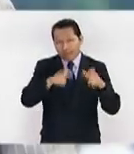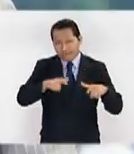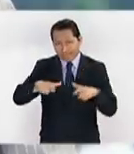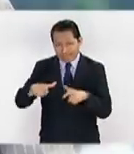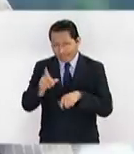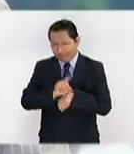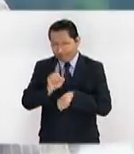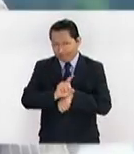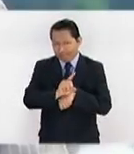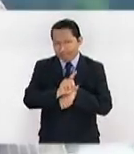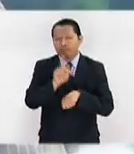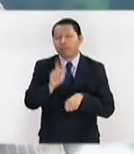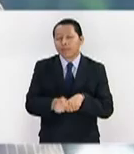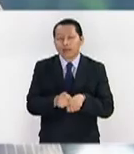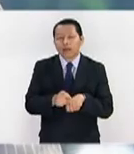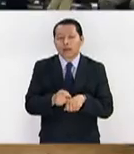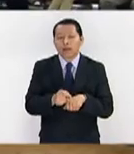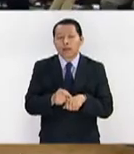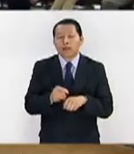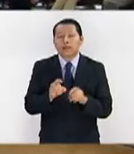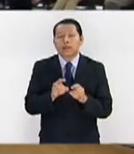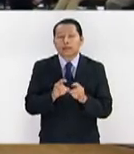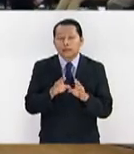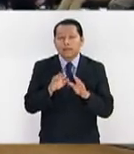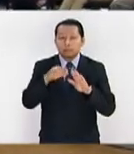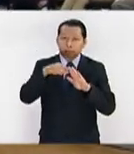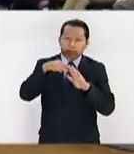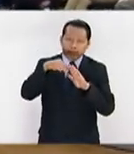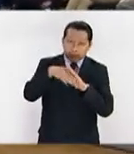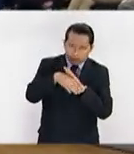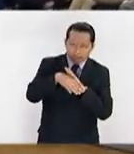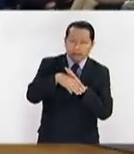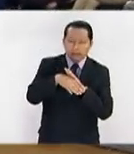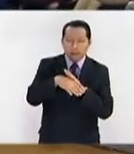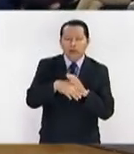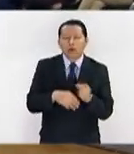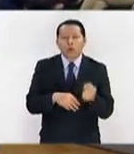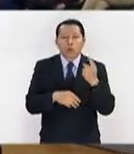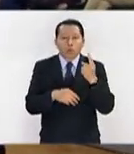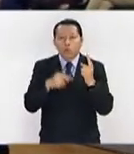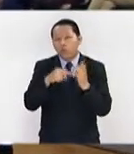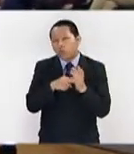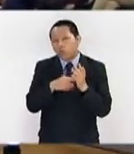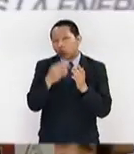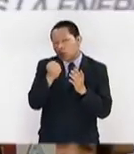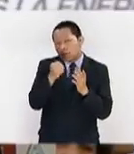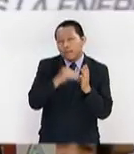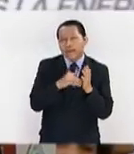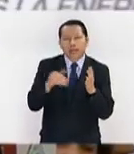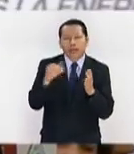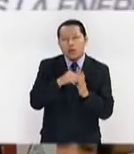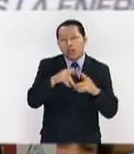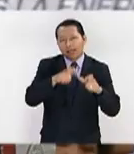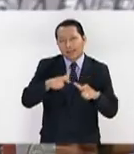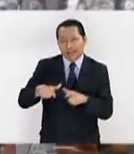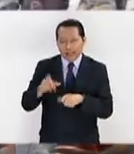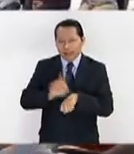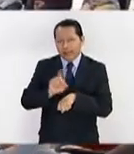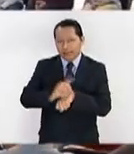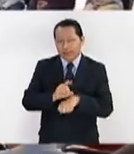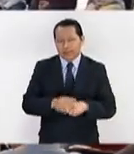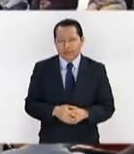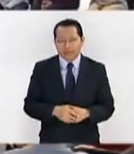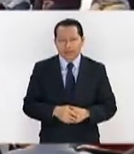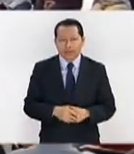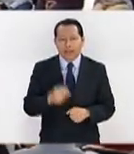diarios, llegamos a caer a 1.9 millones de barriles diarios.